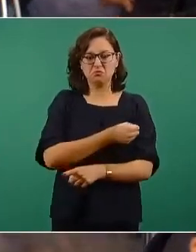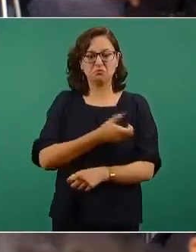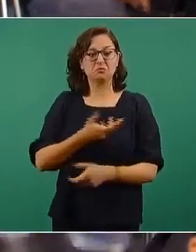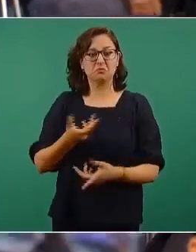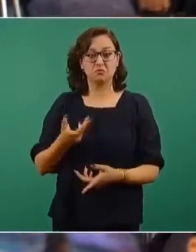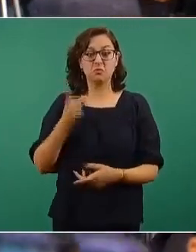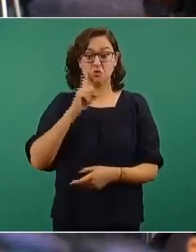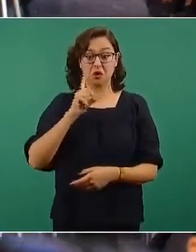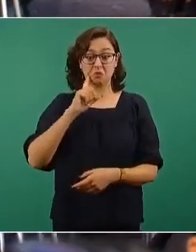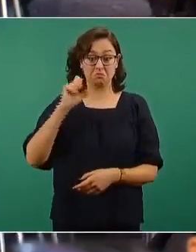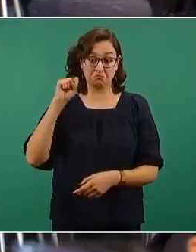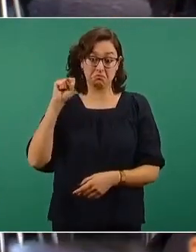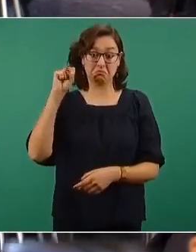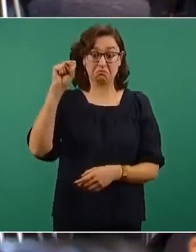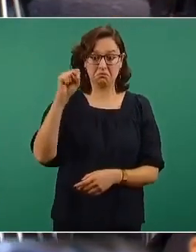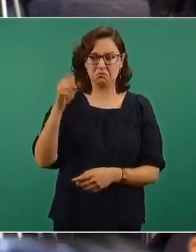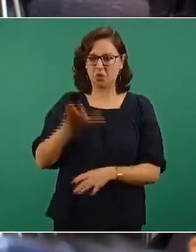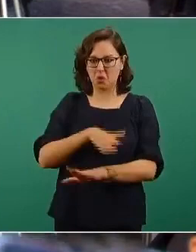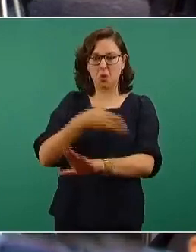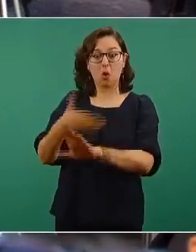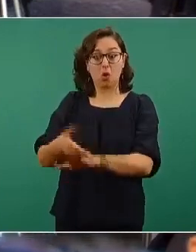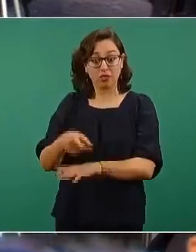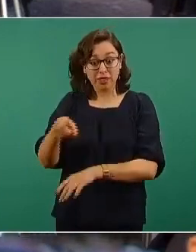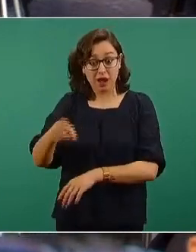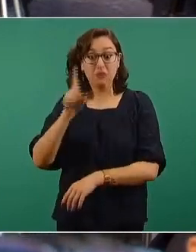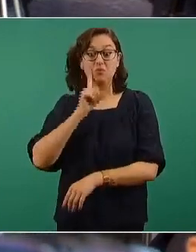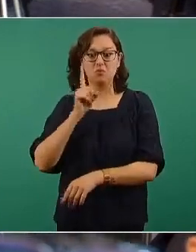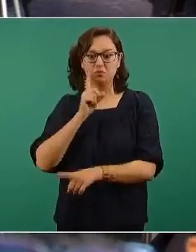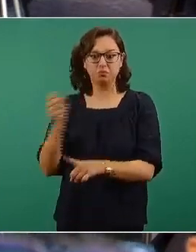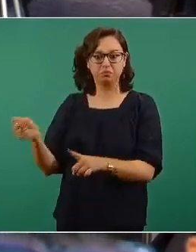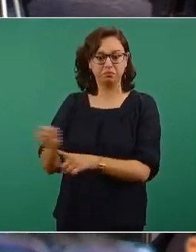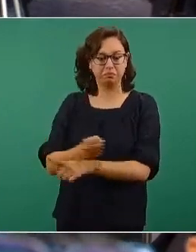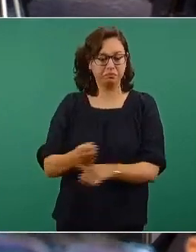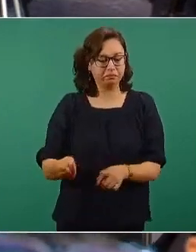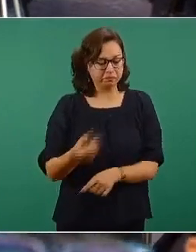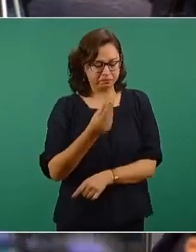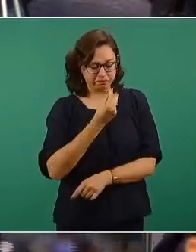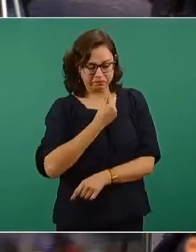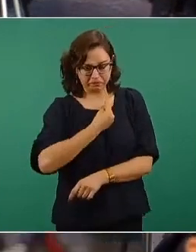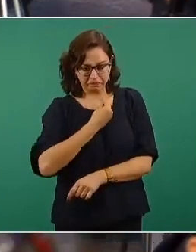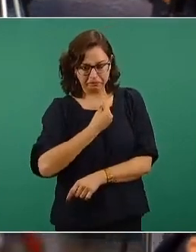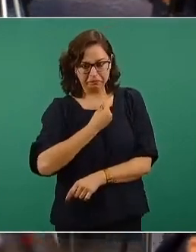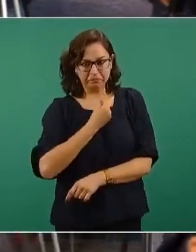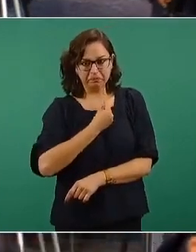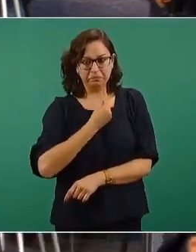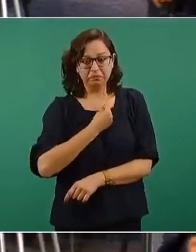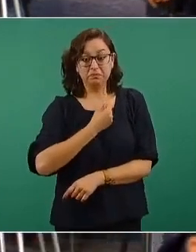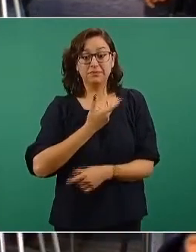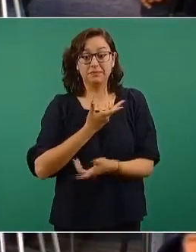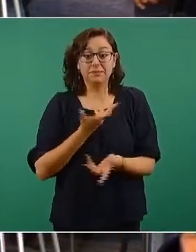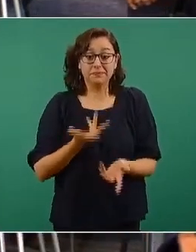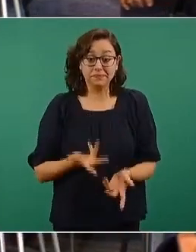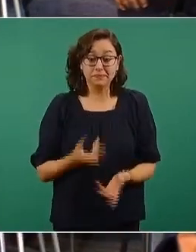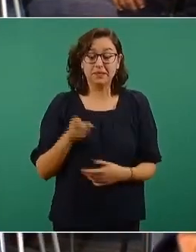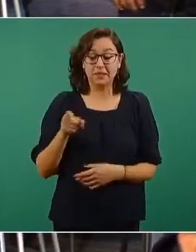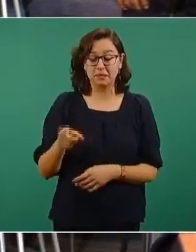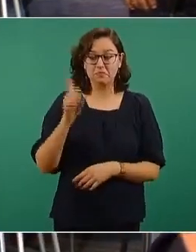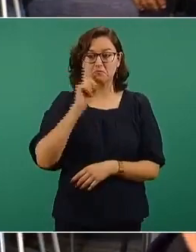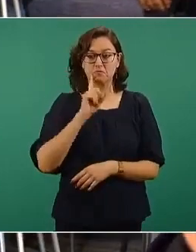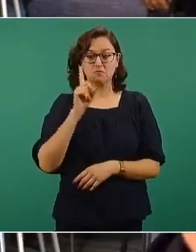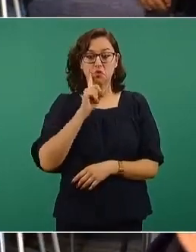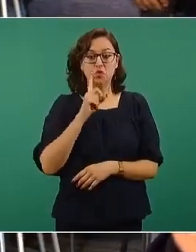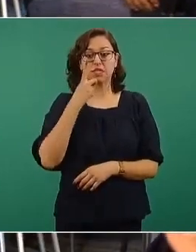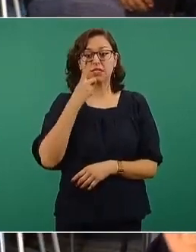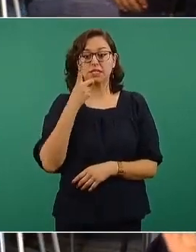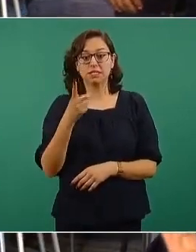derechos. Ella afirma que en el informe que se le presentó a la audiencia antier, pues